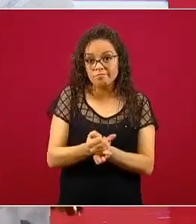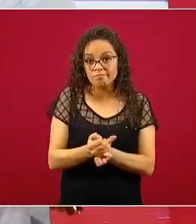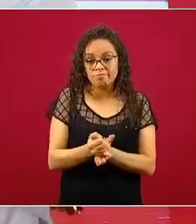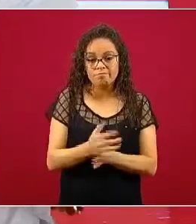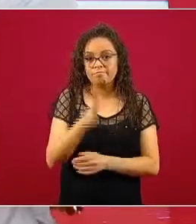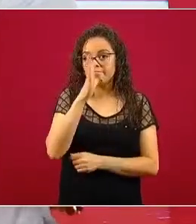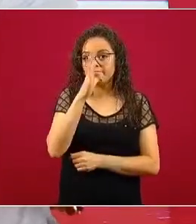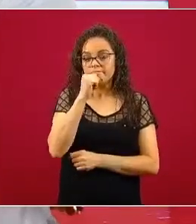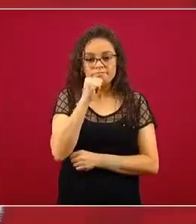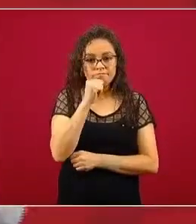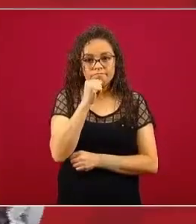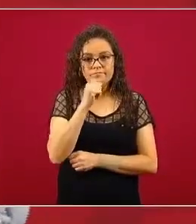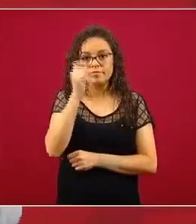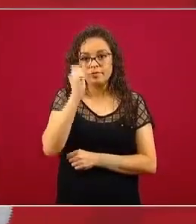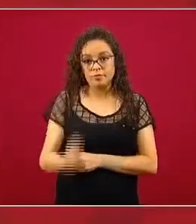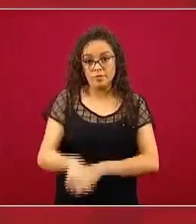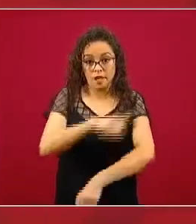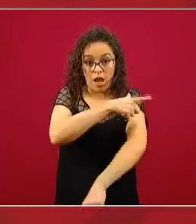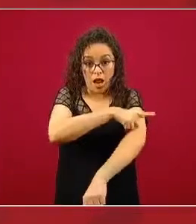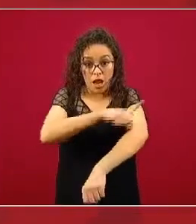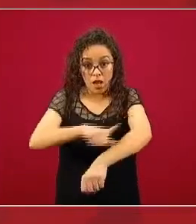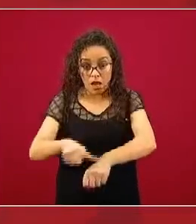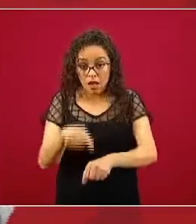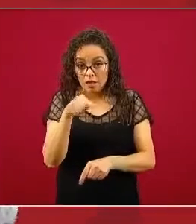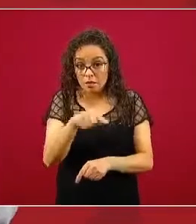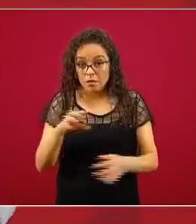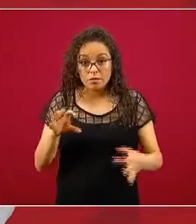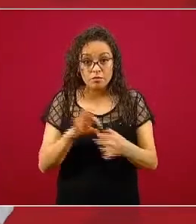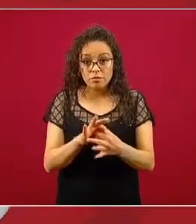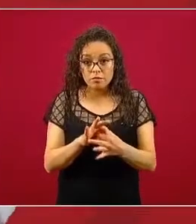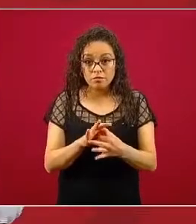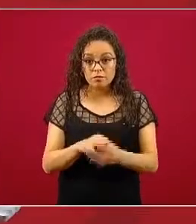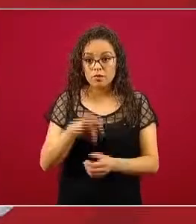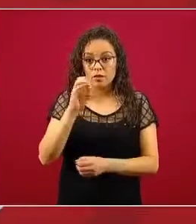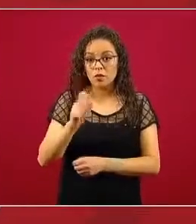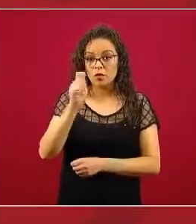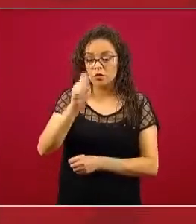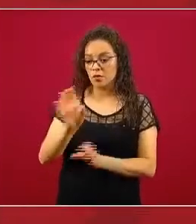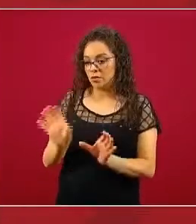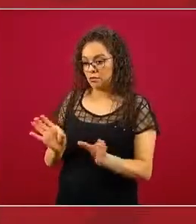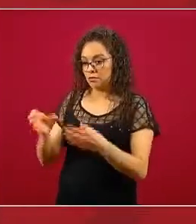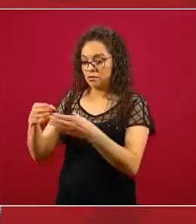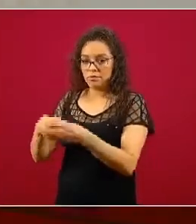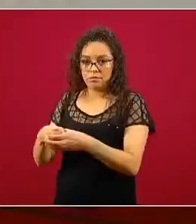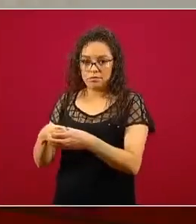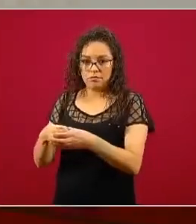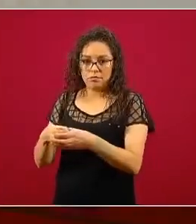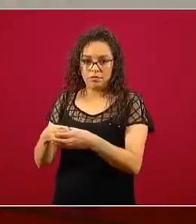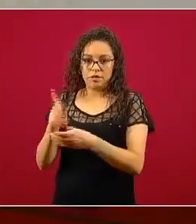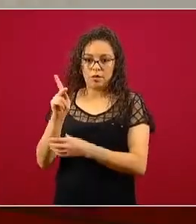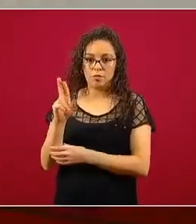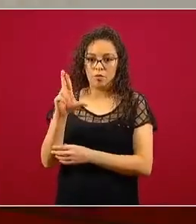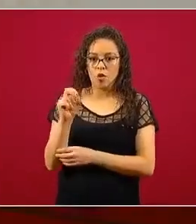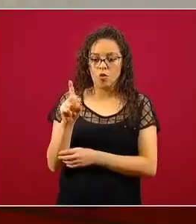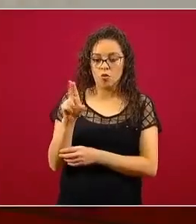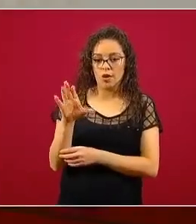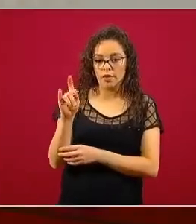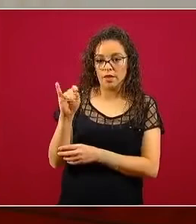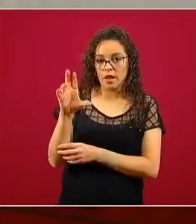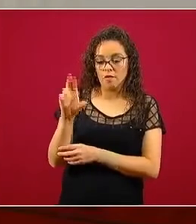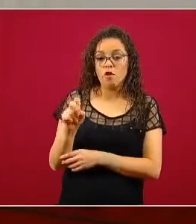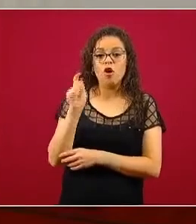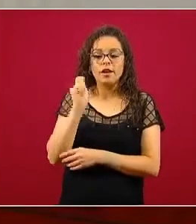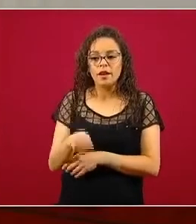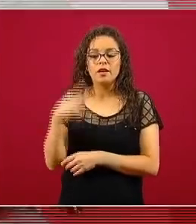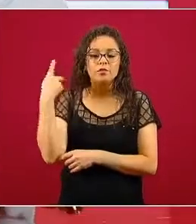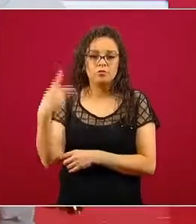liga, ni al fenómeno o el sector productivo, si hacemos un análogo, que este sería el sector del